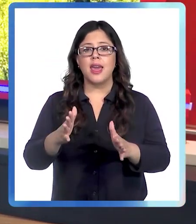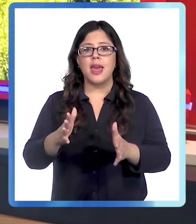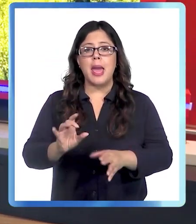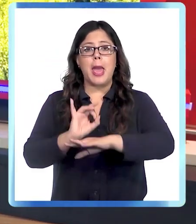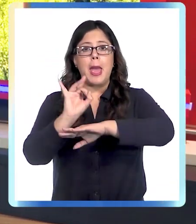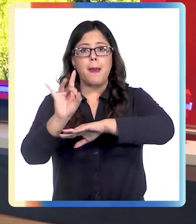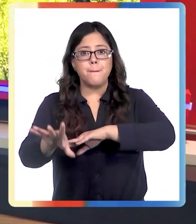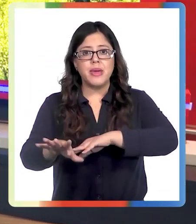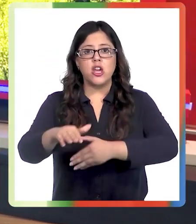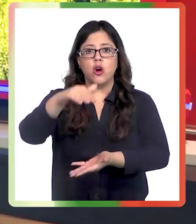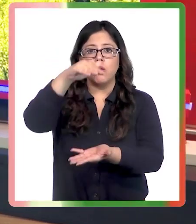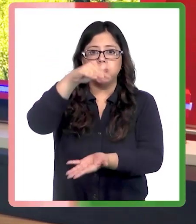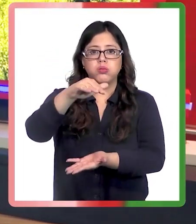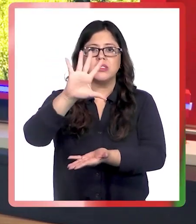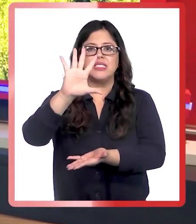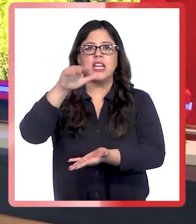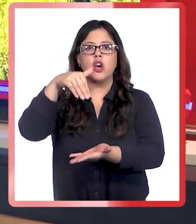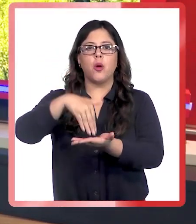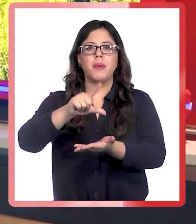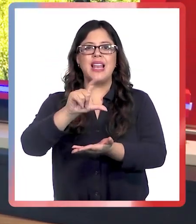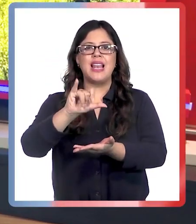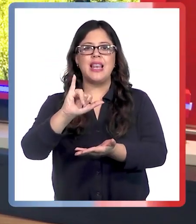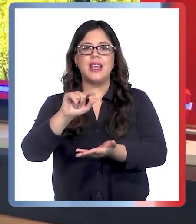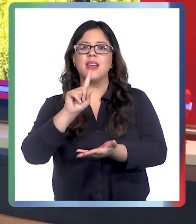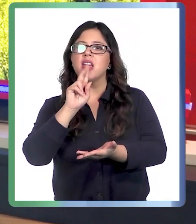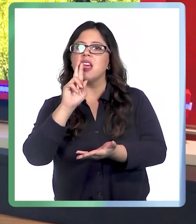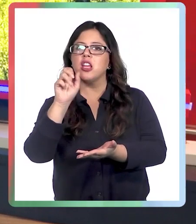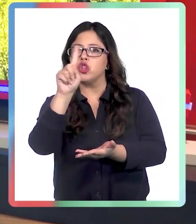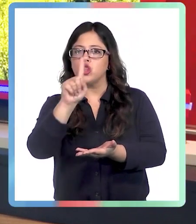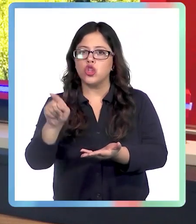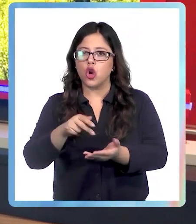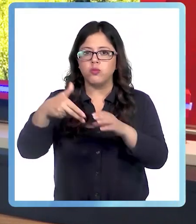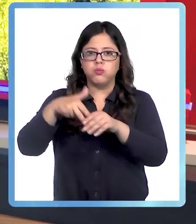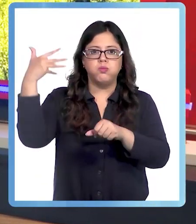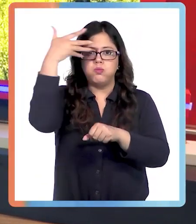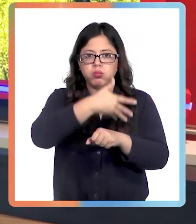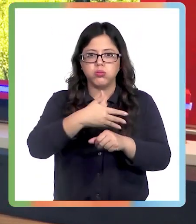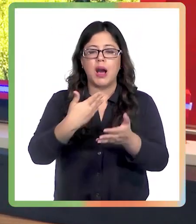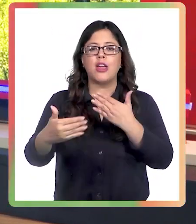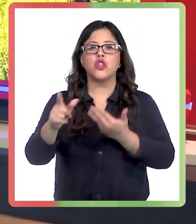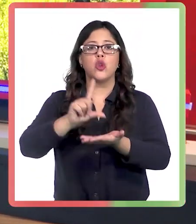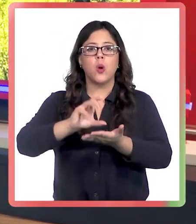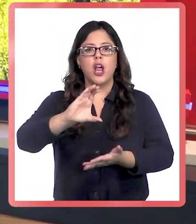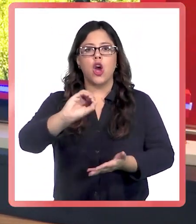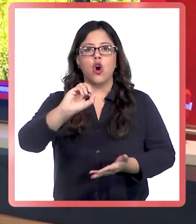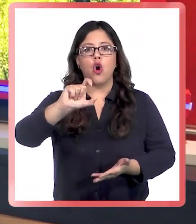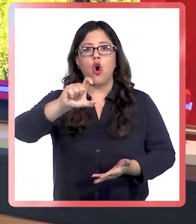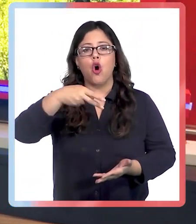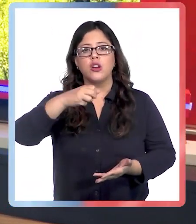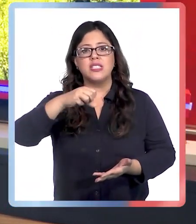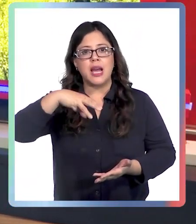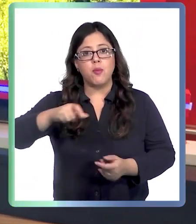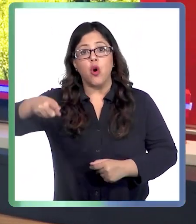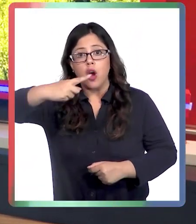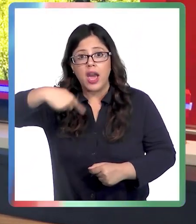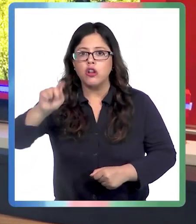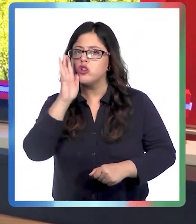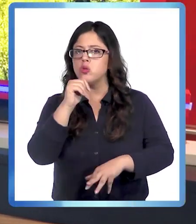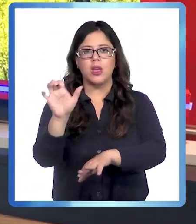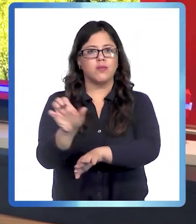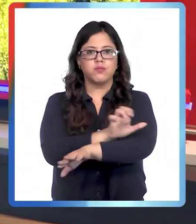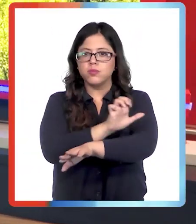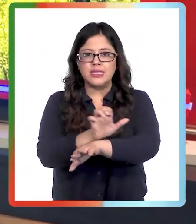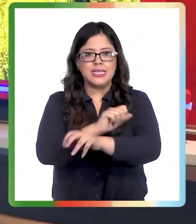de combustible hasta Llanada Grande, en la comuna de Cochamó. 800 habitantes de esta localidad apartada se han quedado